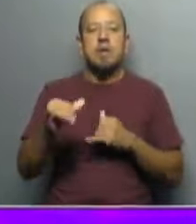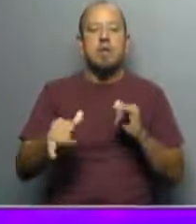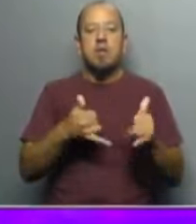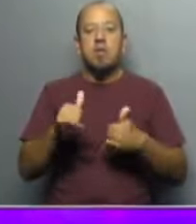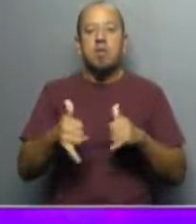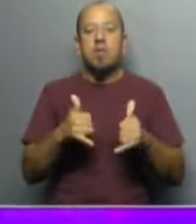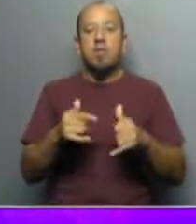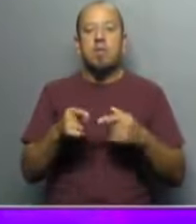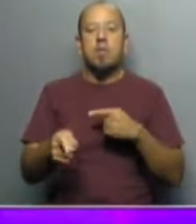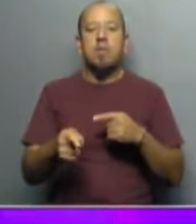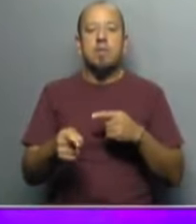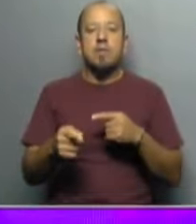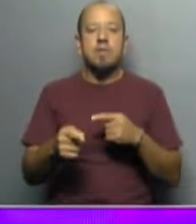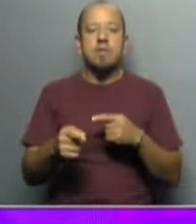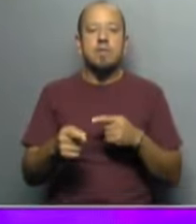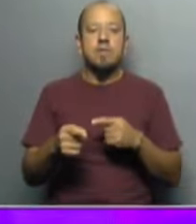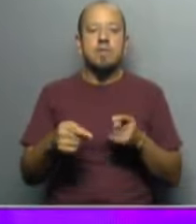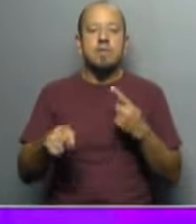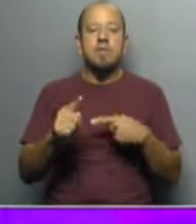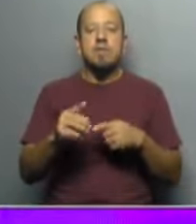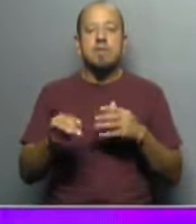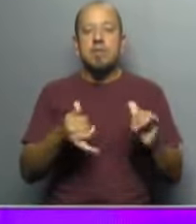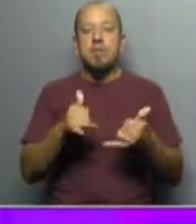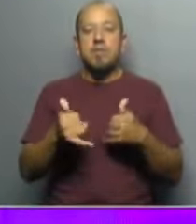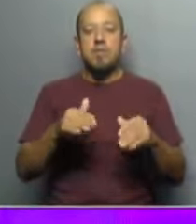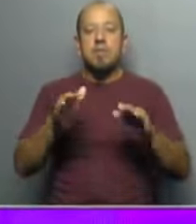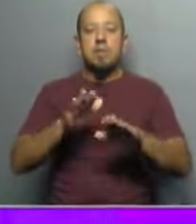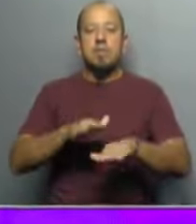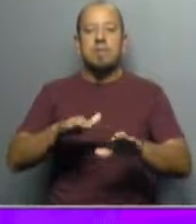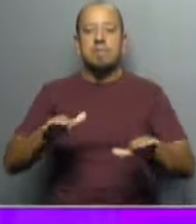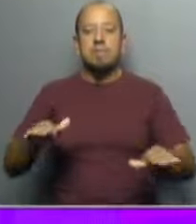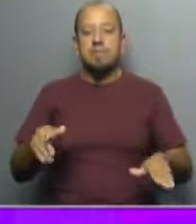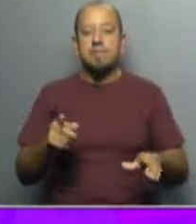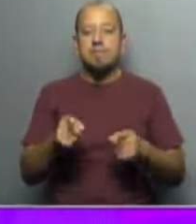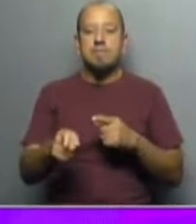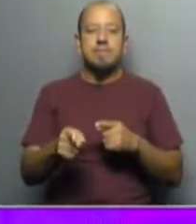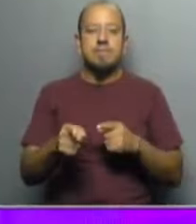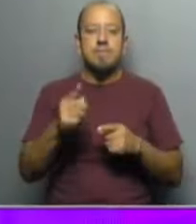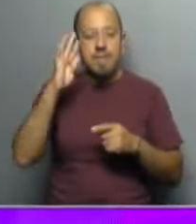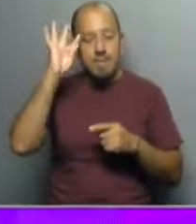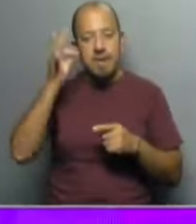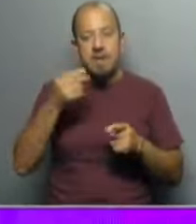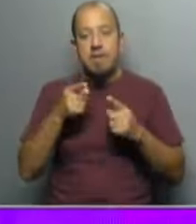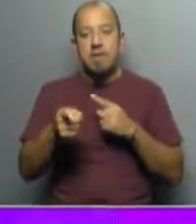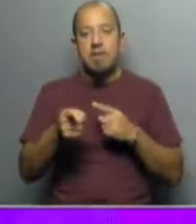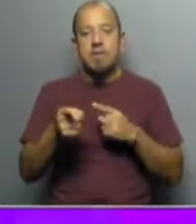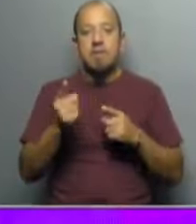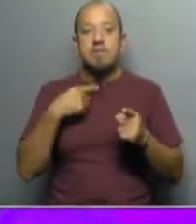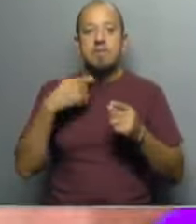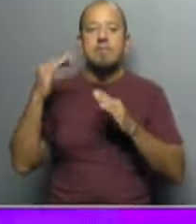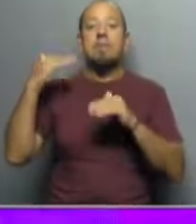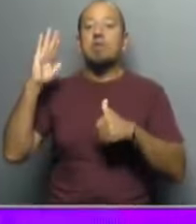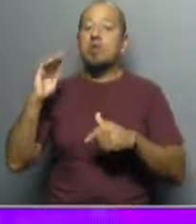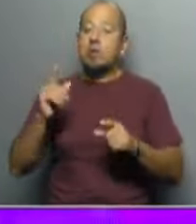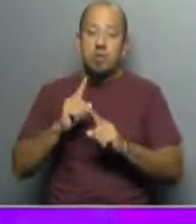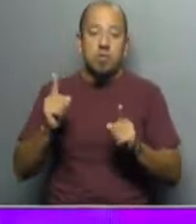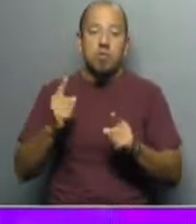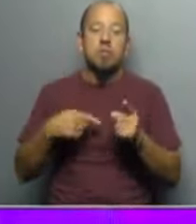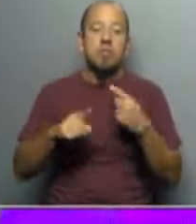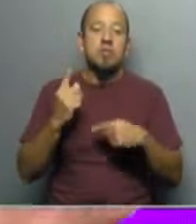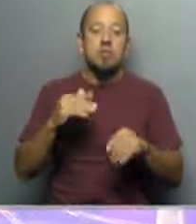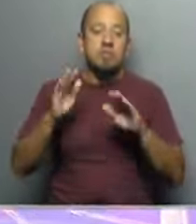parte de todos los juegos para niños, sobre todo. Creo que no son para adultos, pero bueno. Son